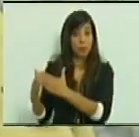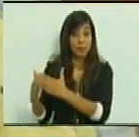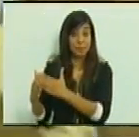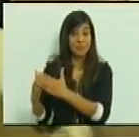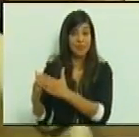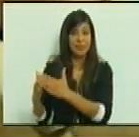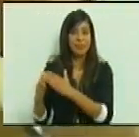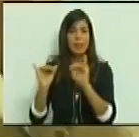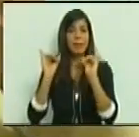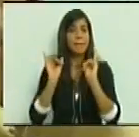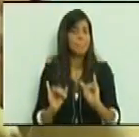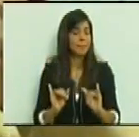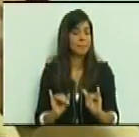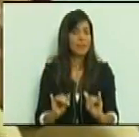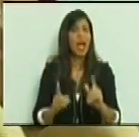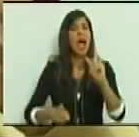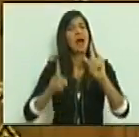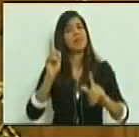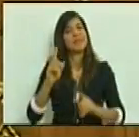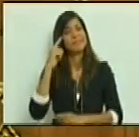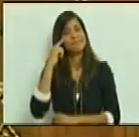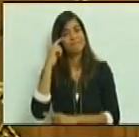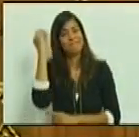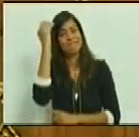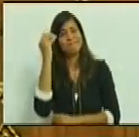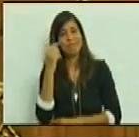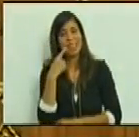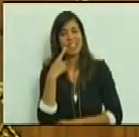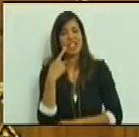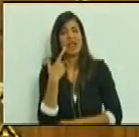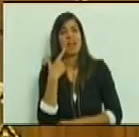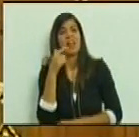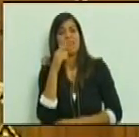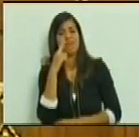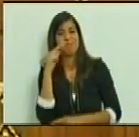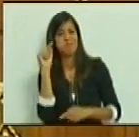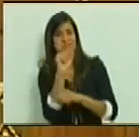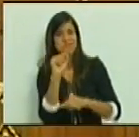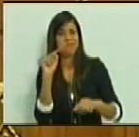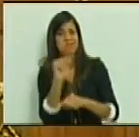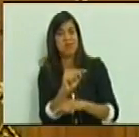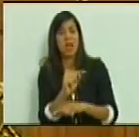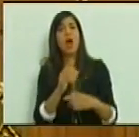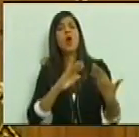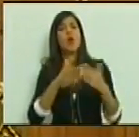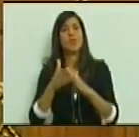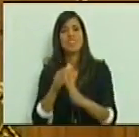que siempre cuestionamos la eficiencia o los rendimientos del sector comunal.